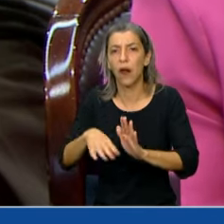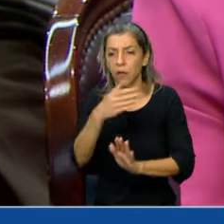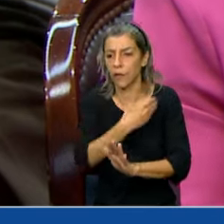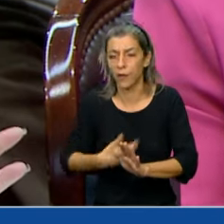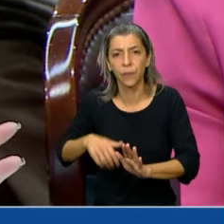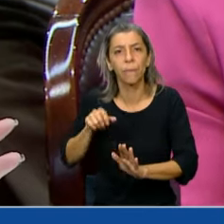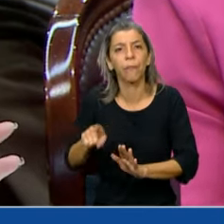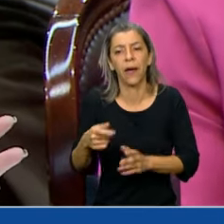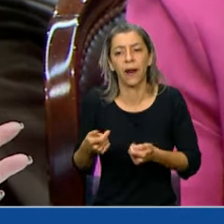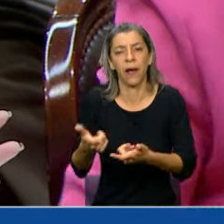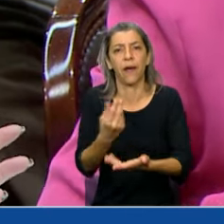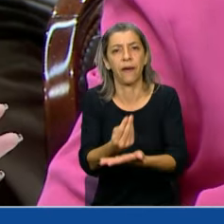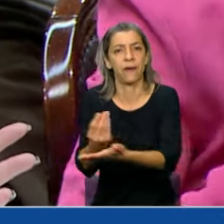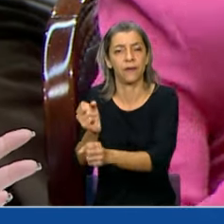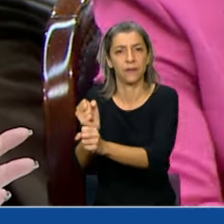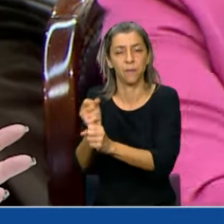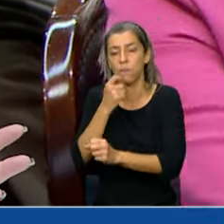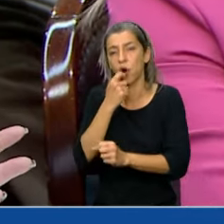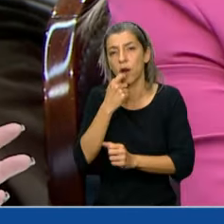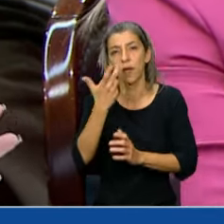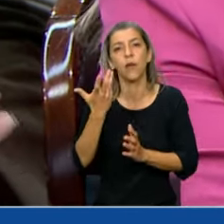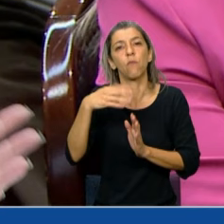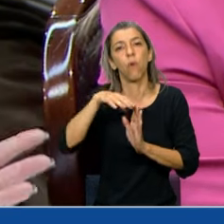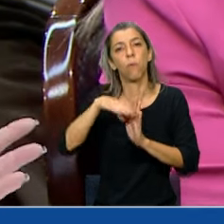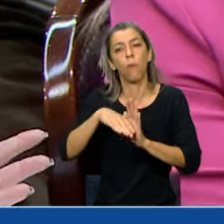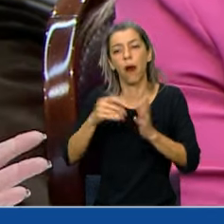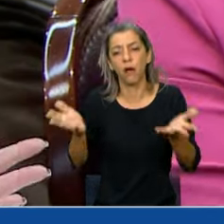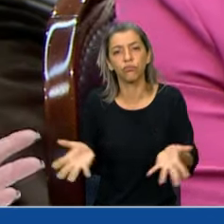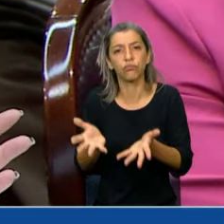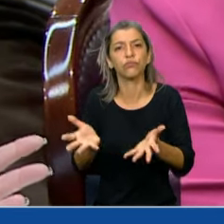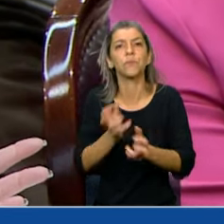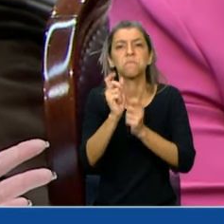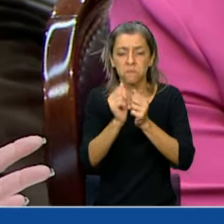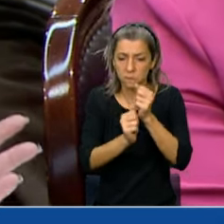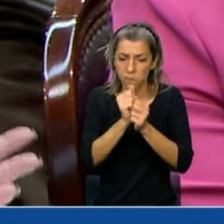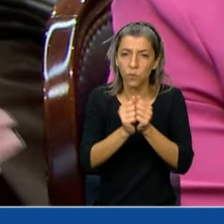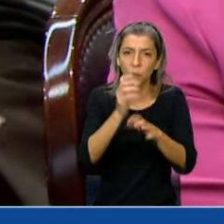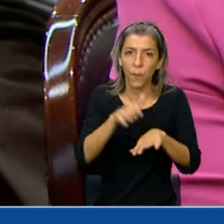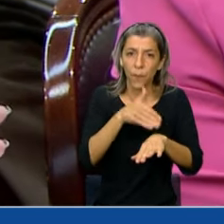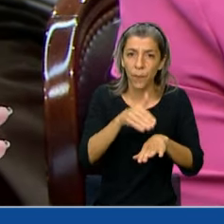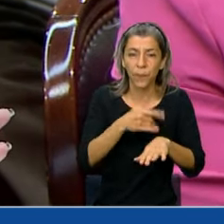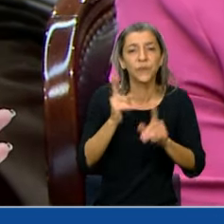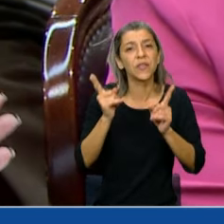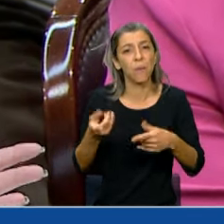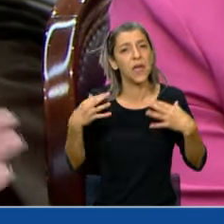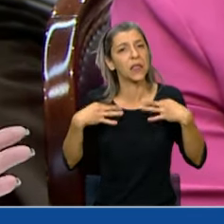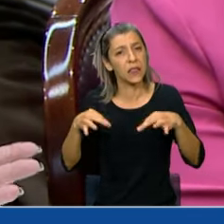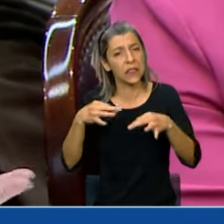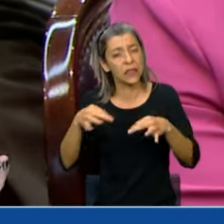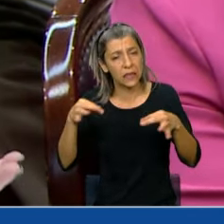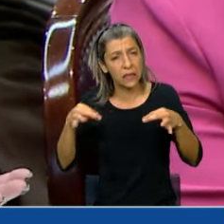muchas puedo nombrar el programa de fomento para la industria de calzado y textil que se aplica desde